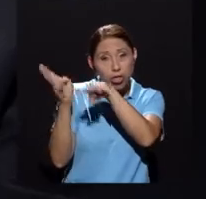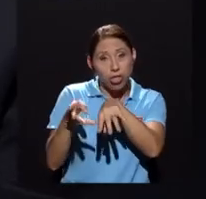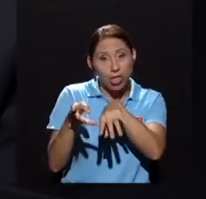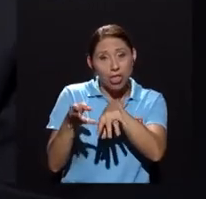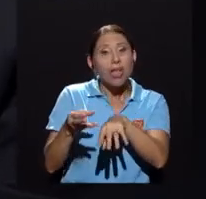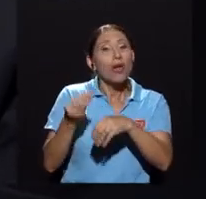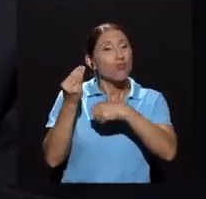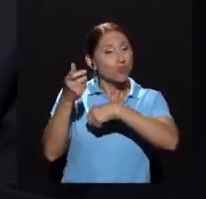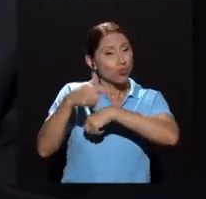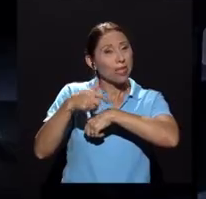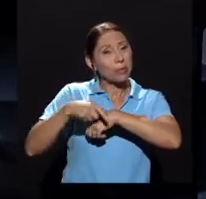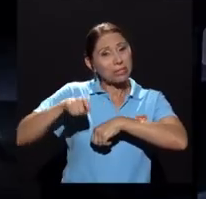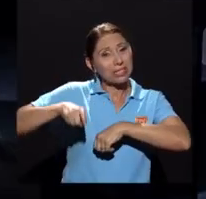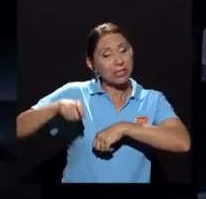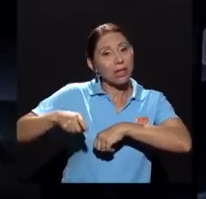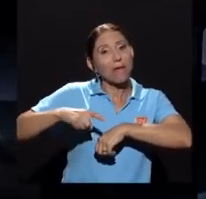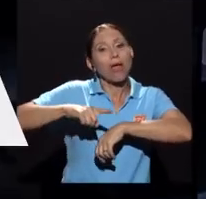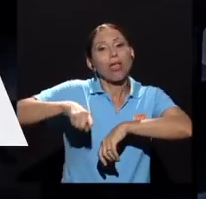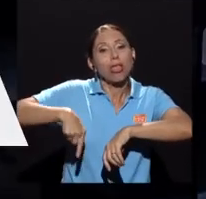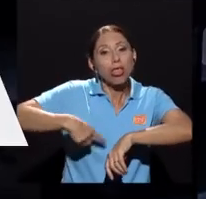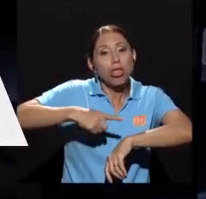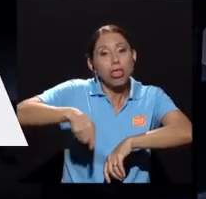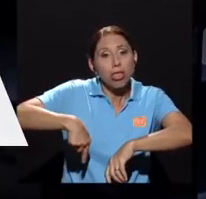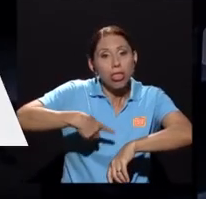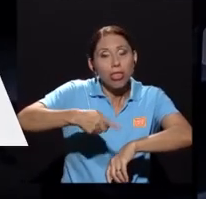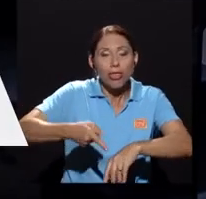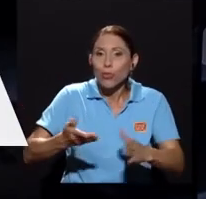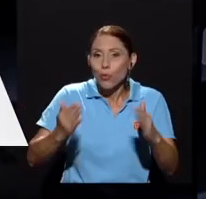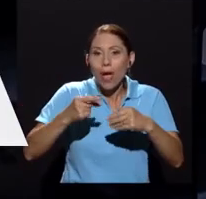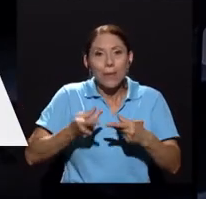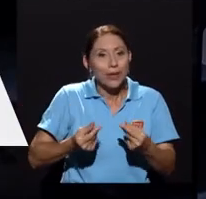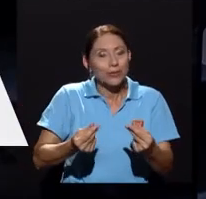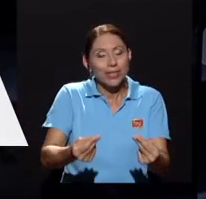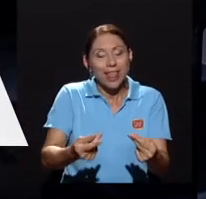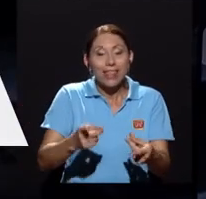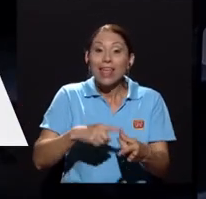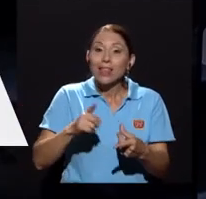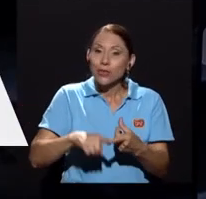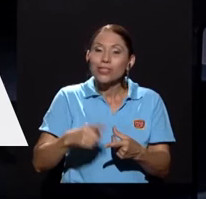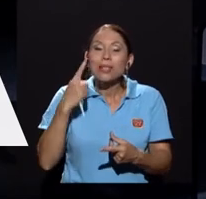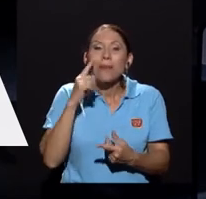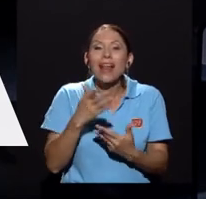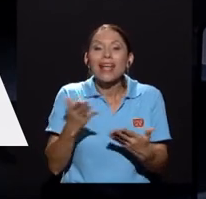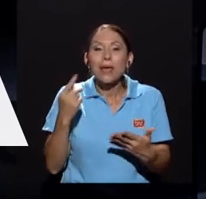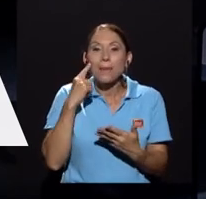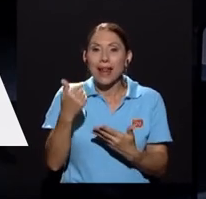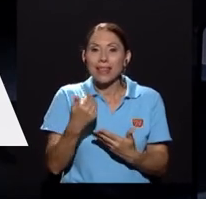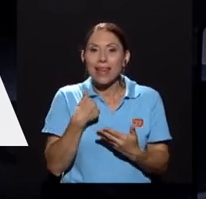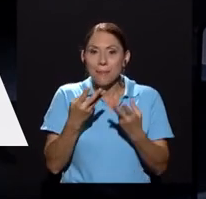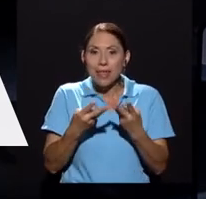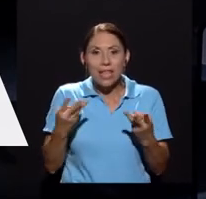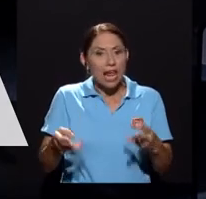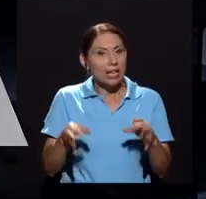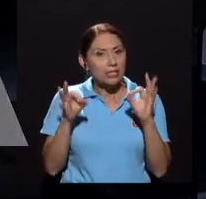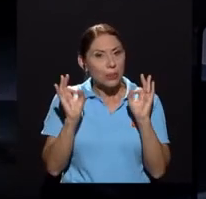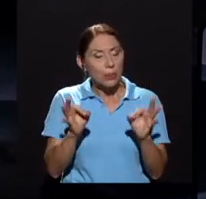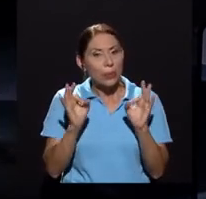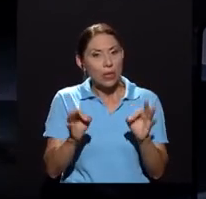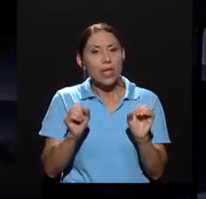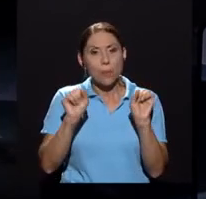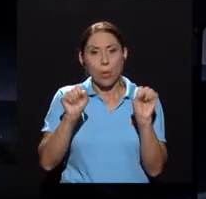y aún hoy es corta verdad es pues porque la velocidad que para tener los materiales de primera mano y publicar